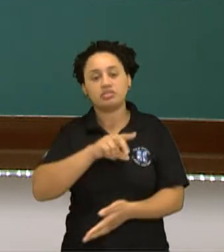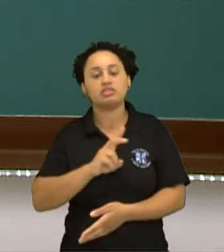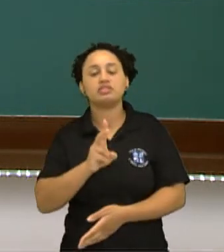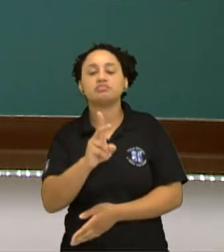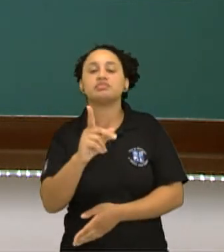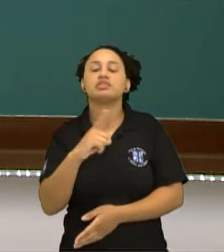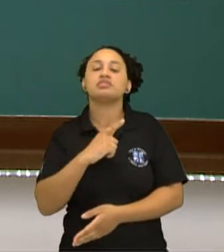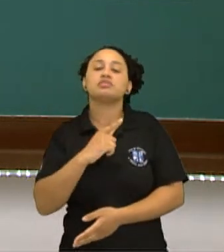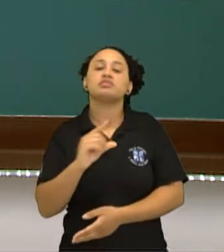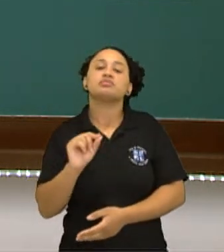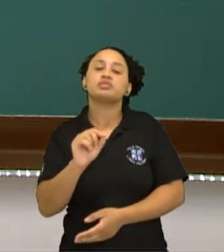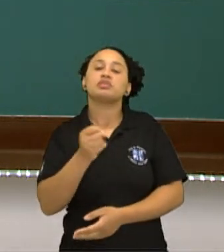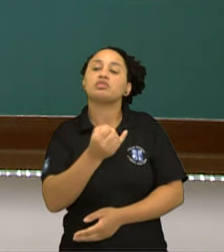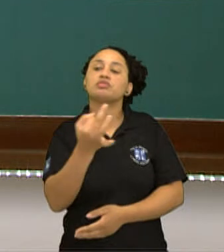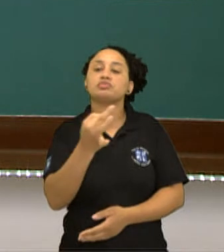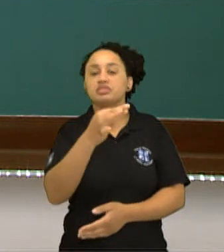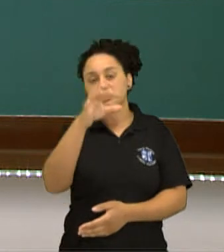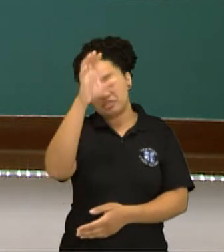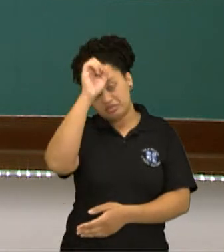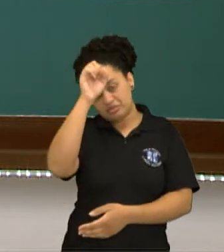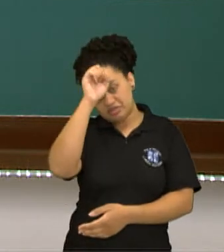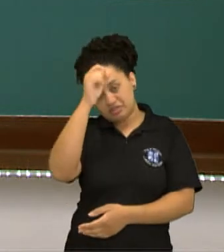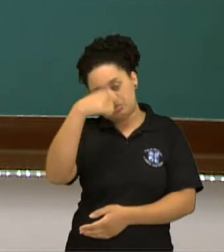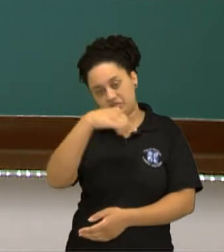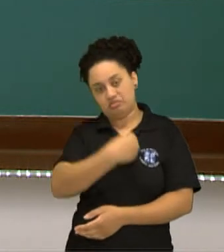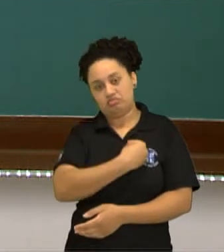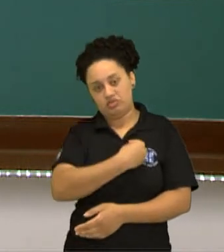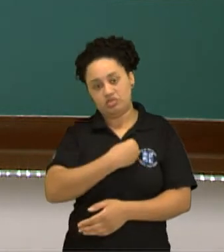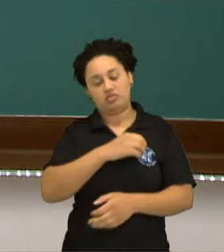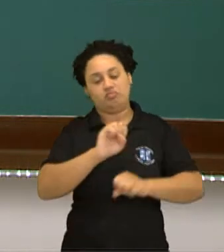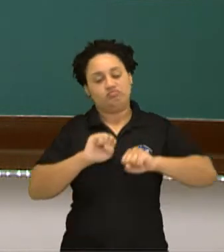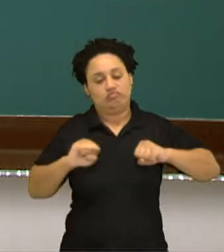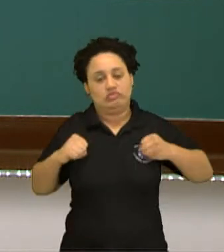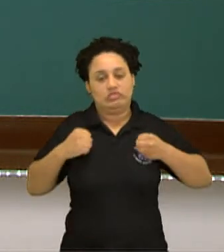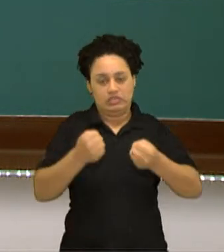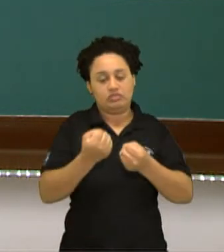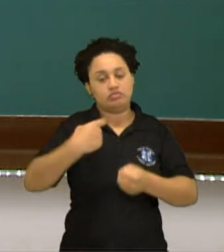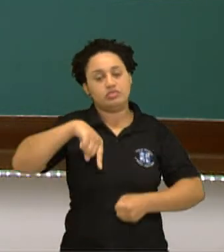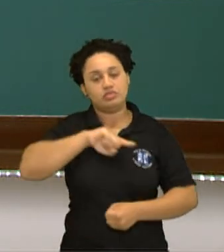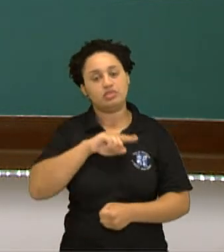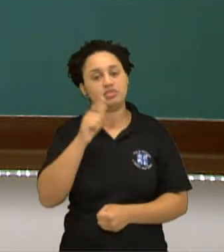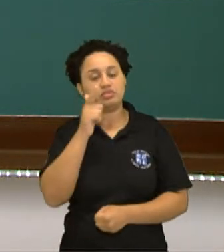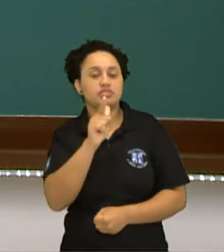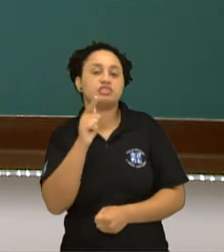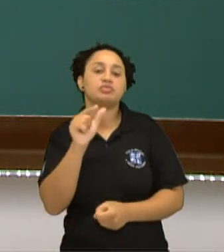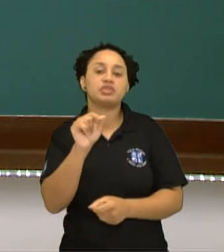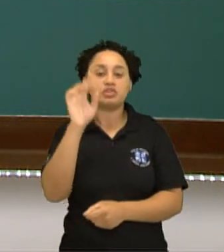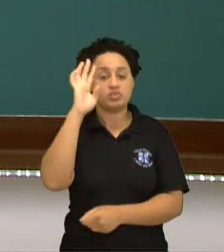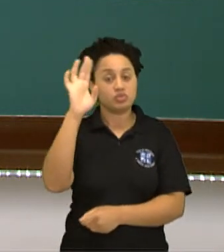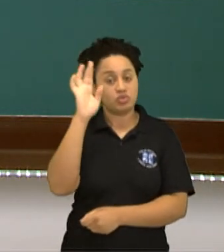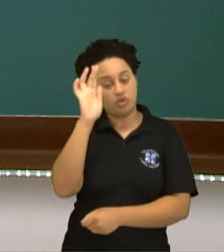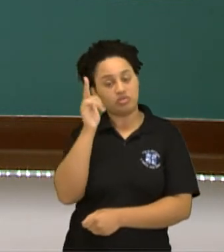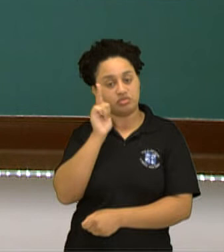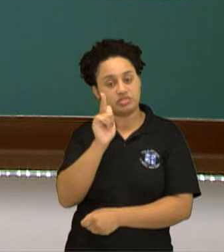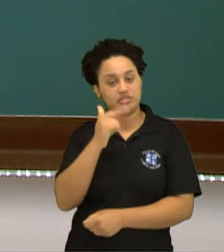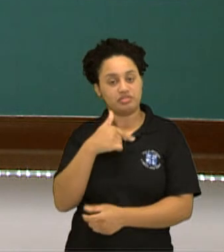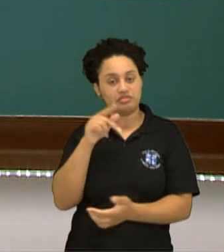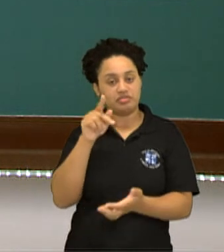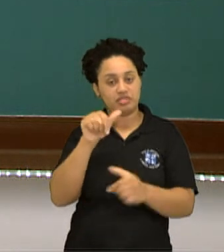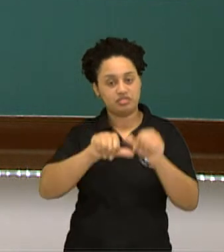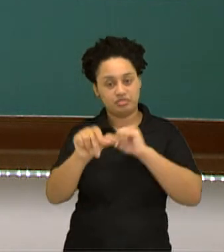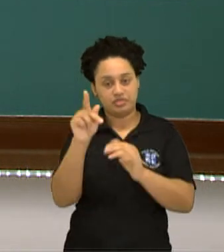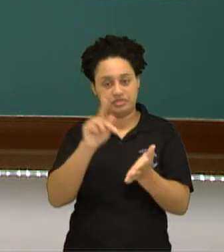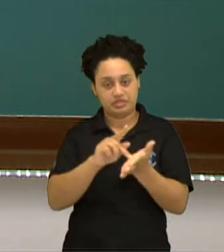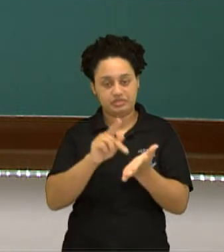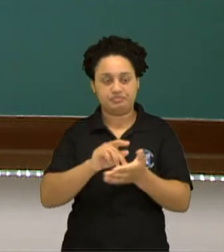traz algumas lições para a nossa vida. Com muita luta, nós conseguimos tornar os nossos sonhos realidade. Los